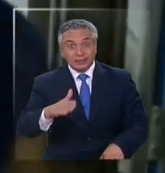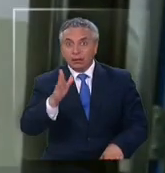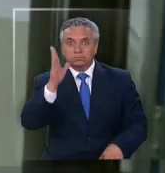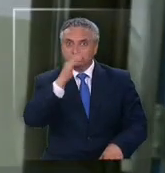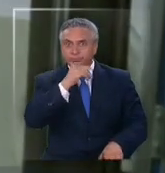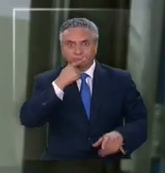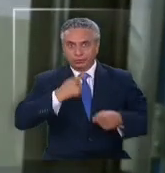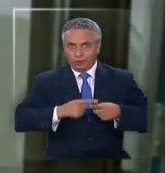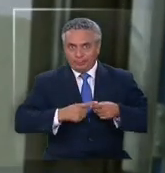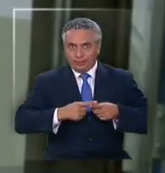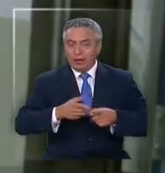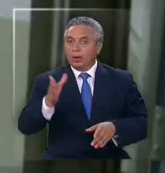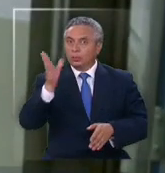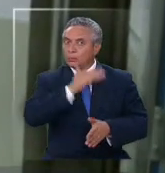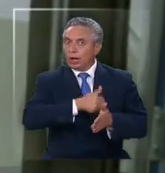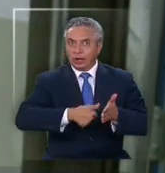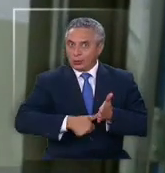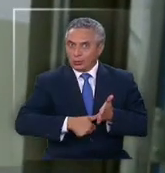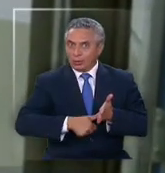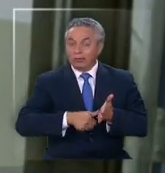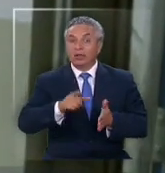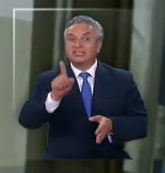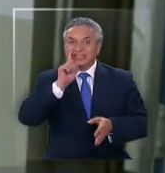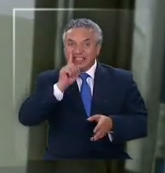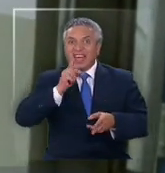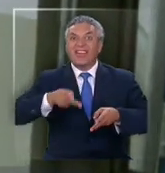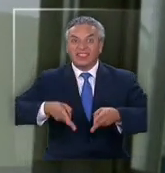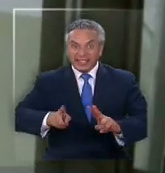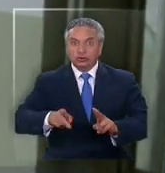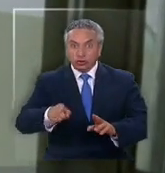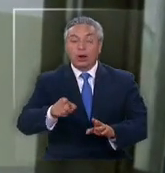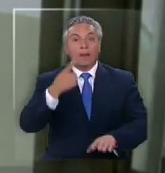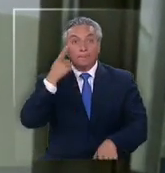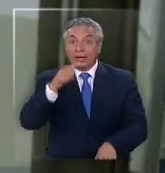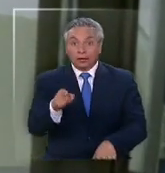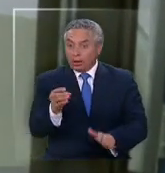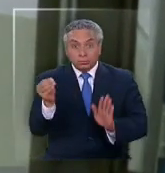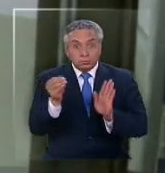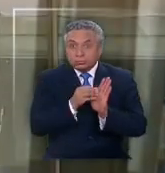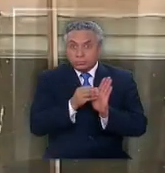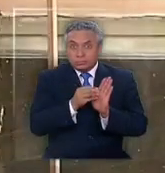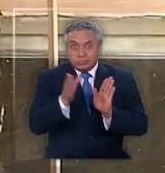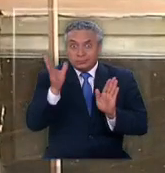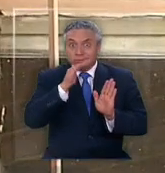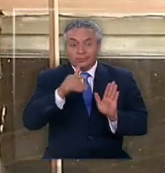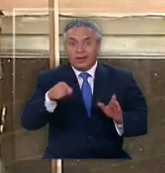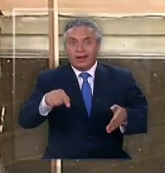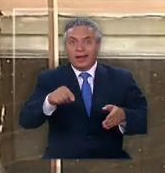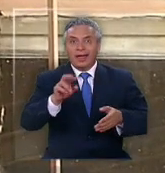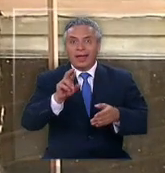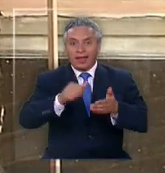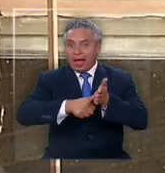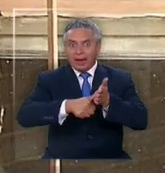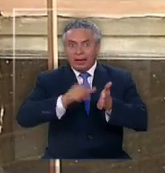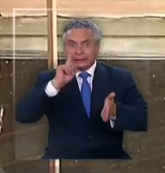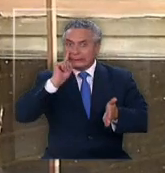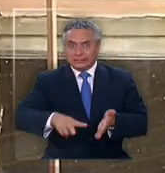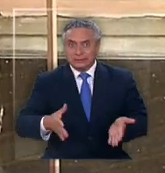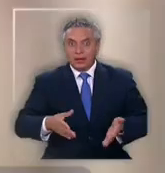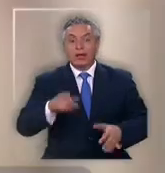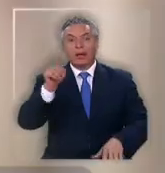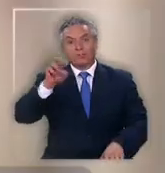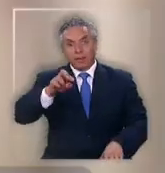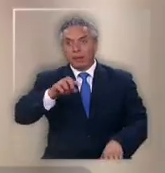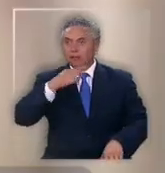por lo que si bien tiene derechos para el registro civil no existe hasta que esté inscrita el senamhi llamó a los padres a volver al hospital